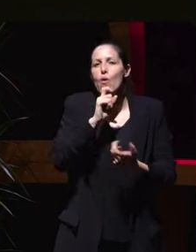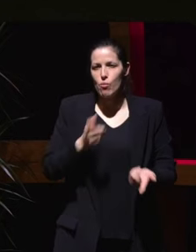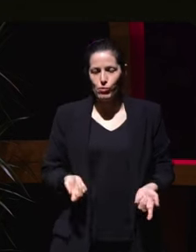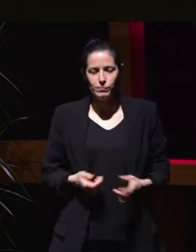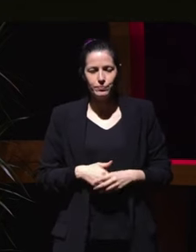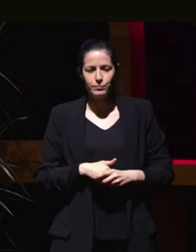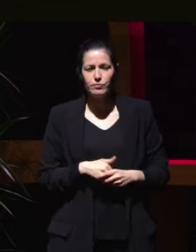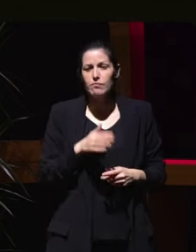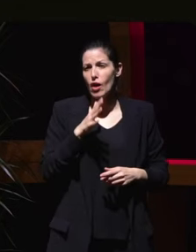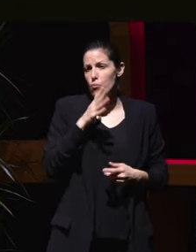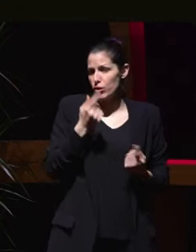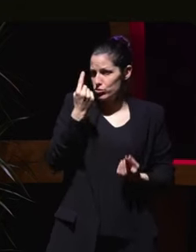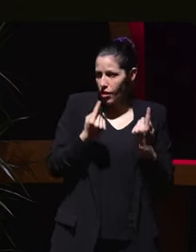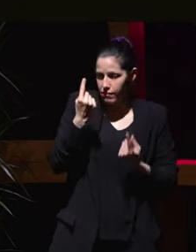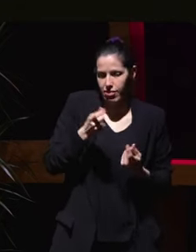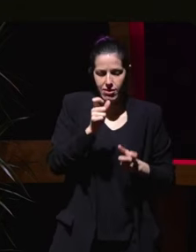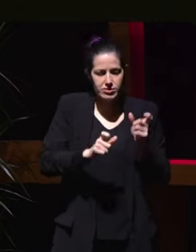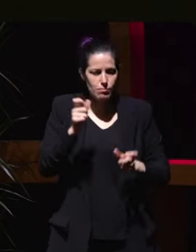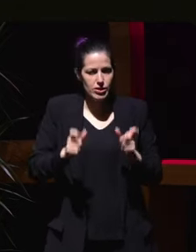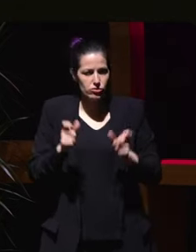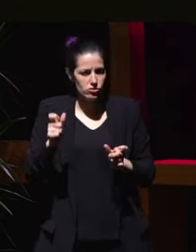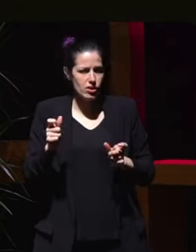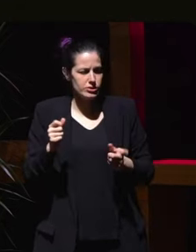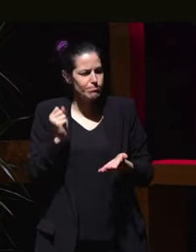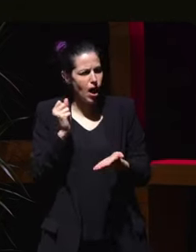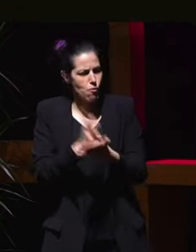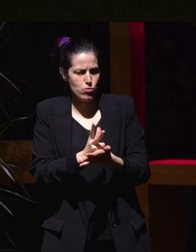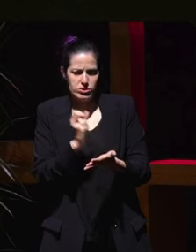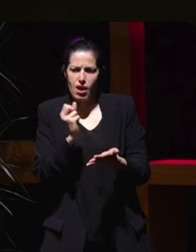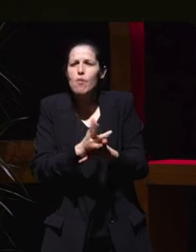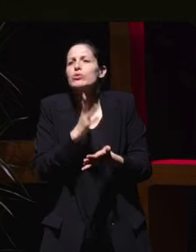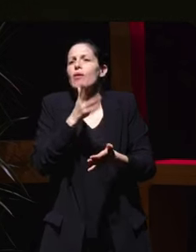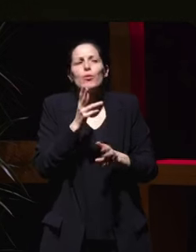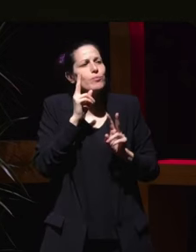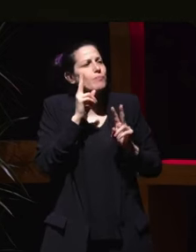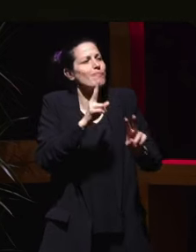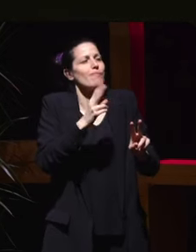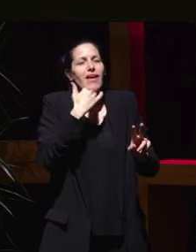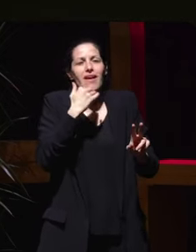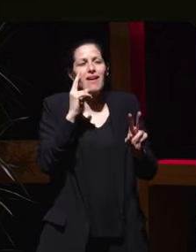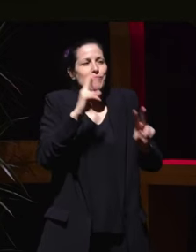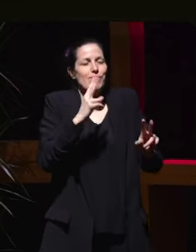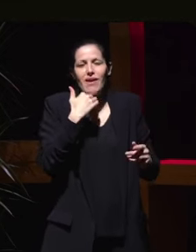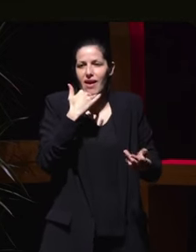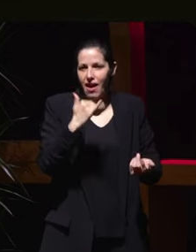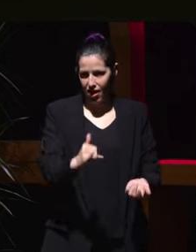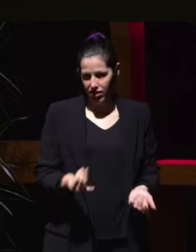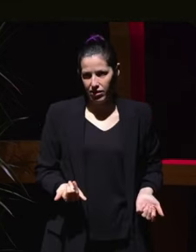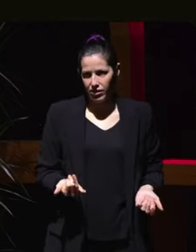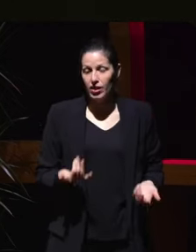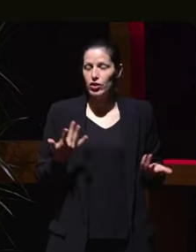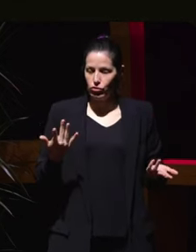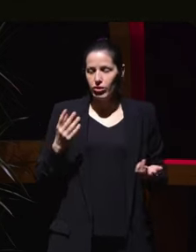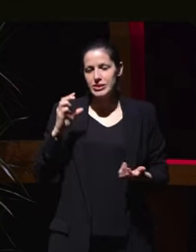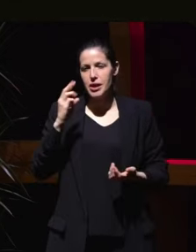que a veces a xente aposta y aposta porque ve algo. En este sentido, pues Paco García Caridad apostó por mí y mandóme cuando acababa